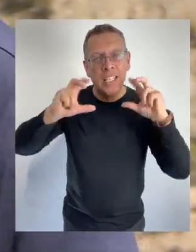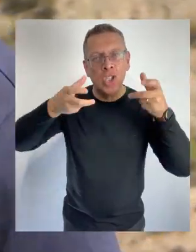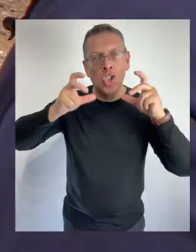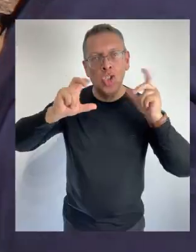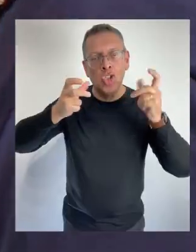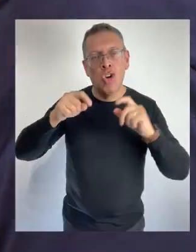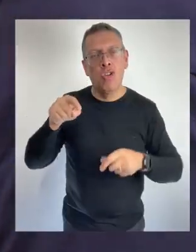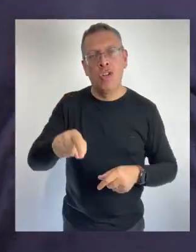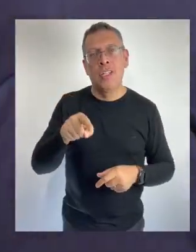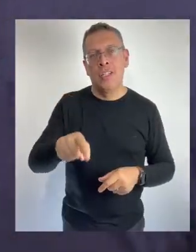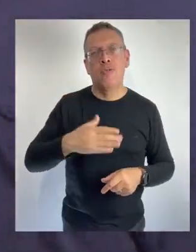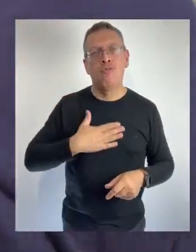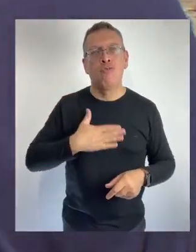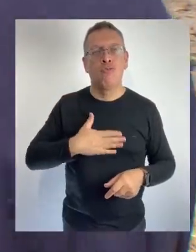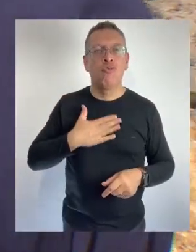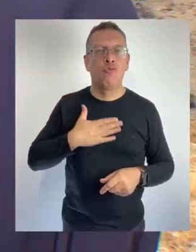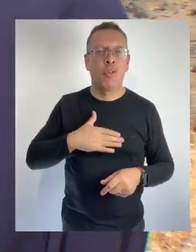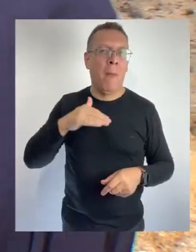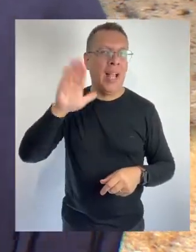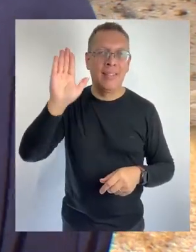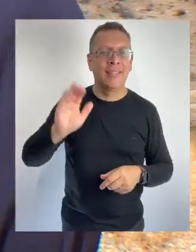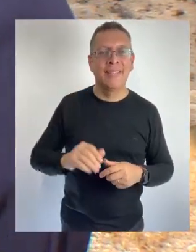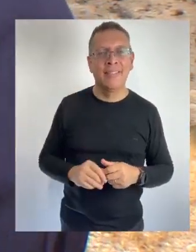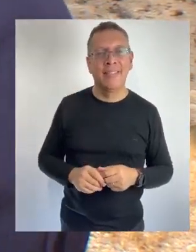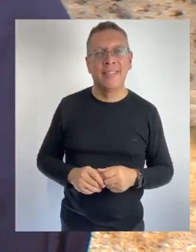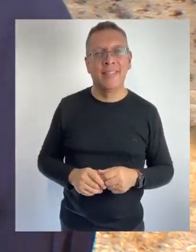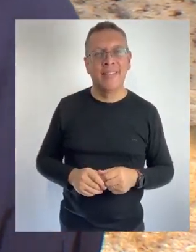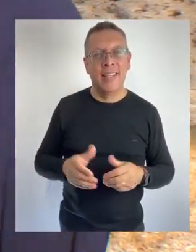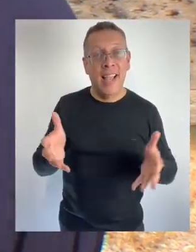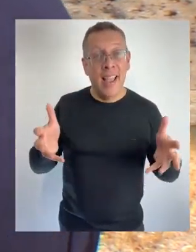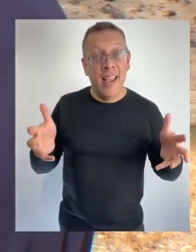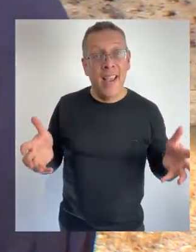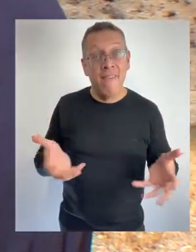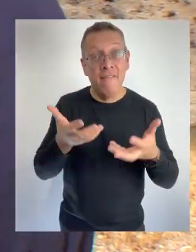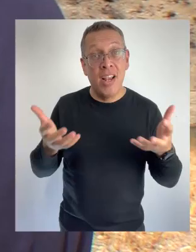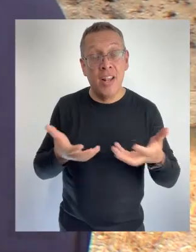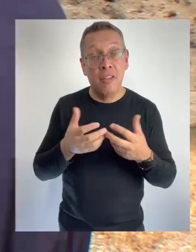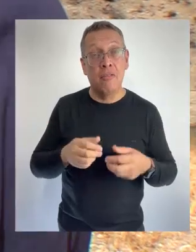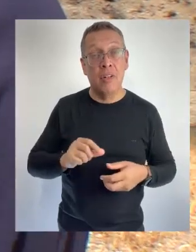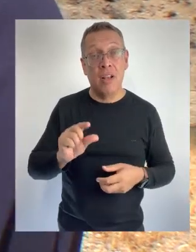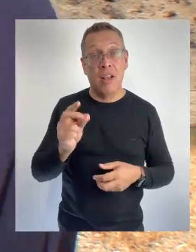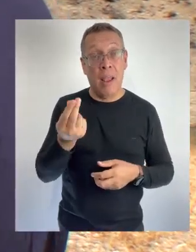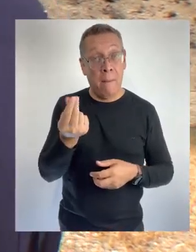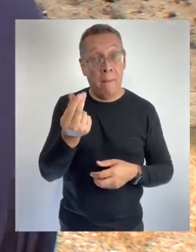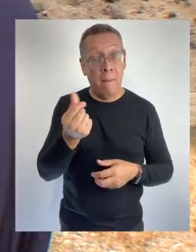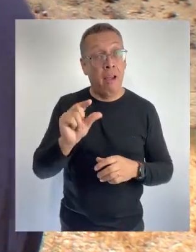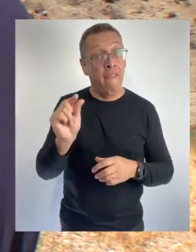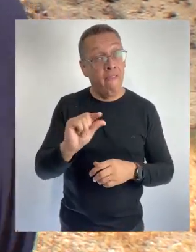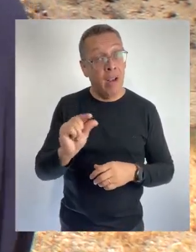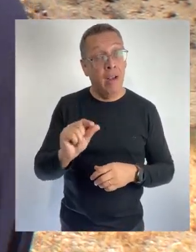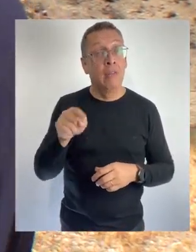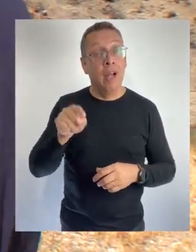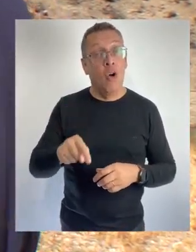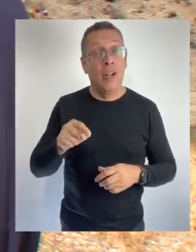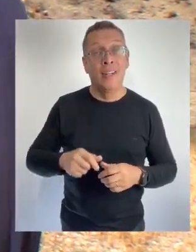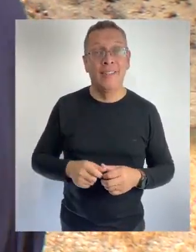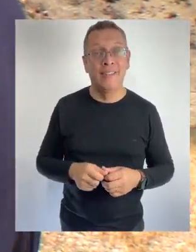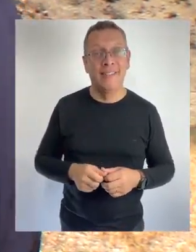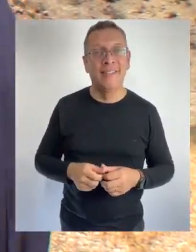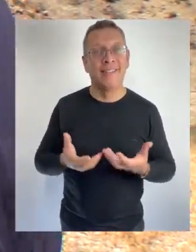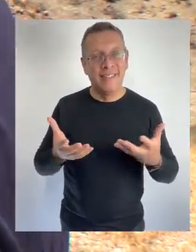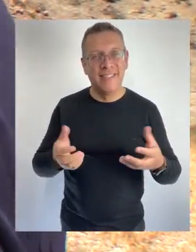temporada. Exactamente. La temporada, se debe utilizar la verdura de temporada. Claro. Ahora, cuando